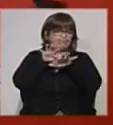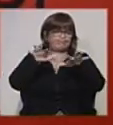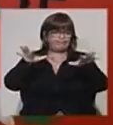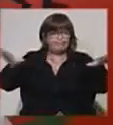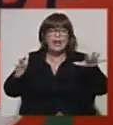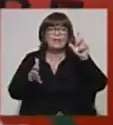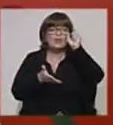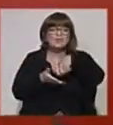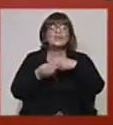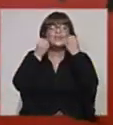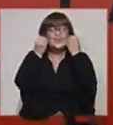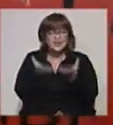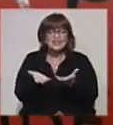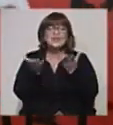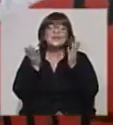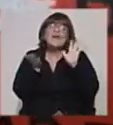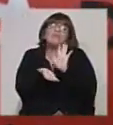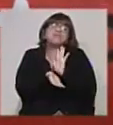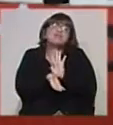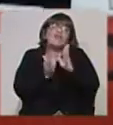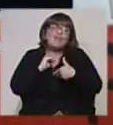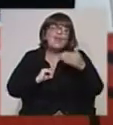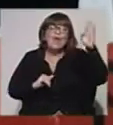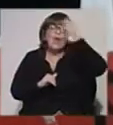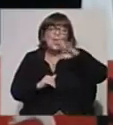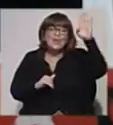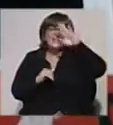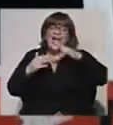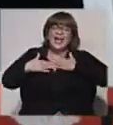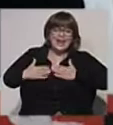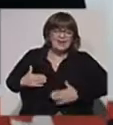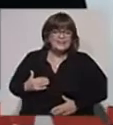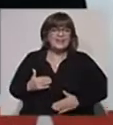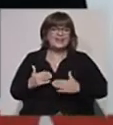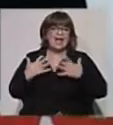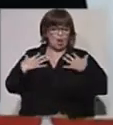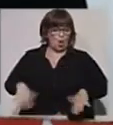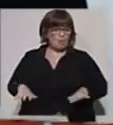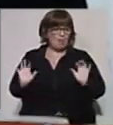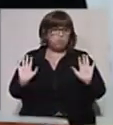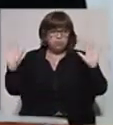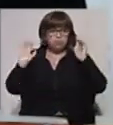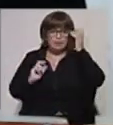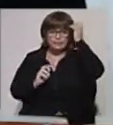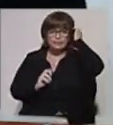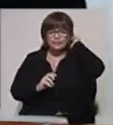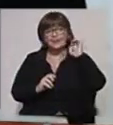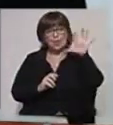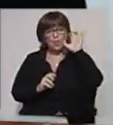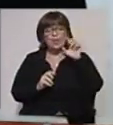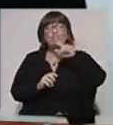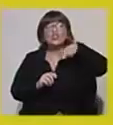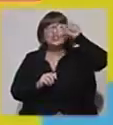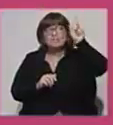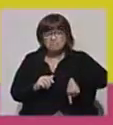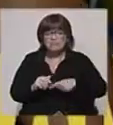por eso es un poco este homenaje con las remeras. Trajes típicos, para no olvidarnos de nuestras raíces tampoco,